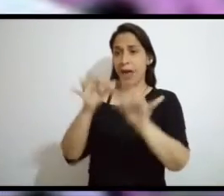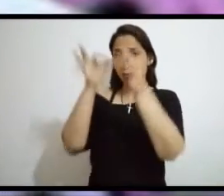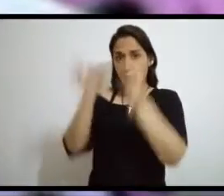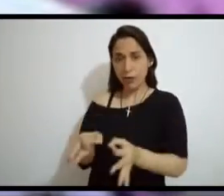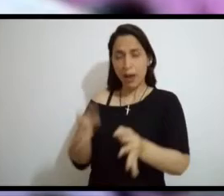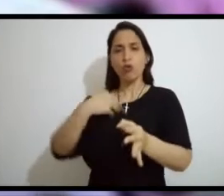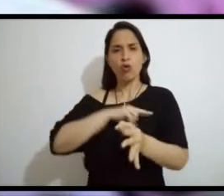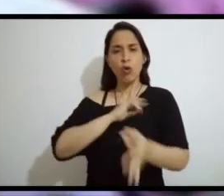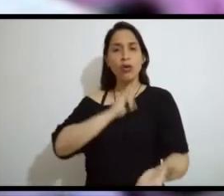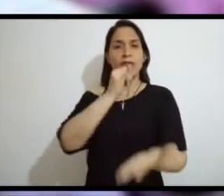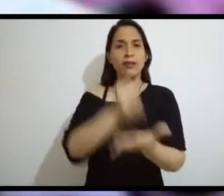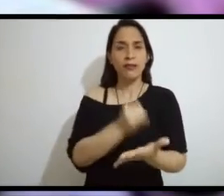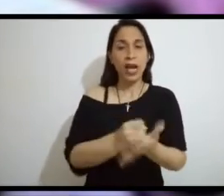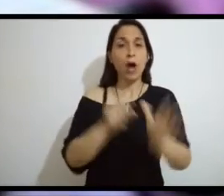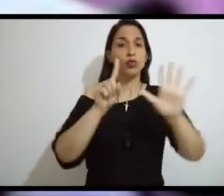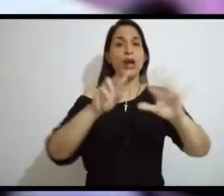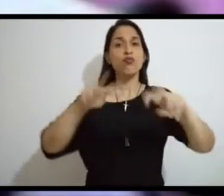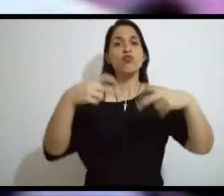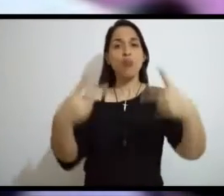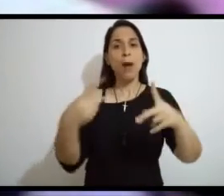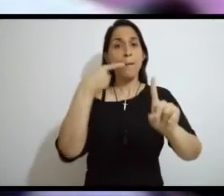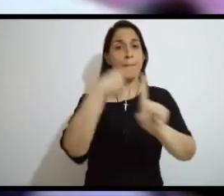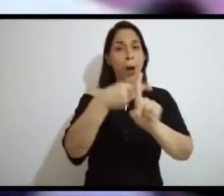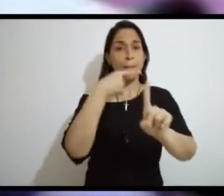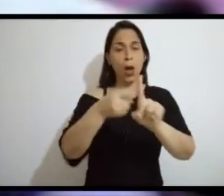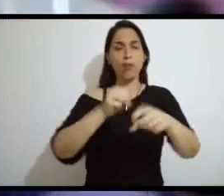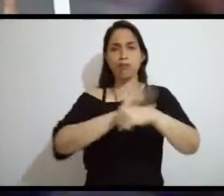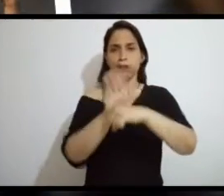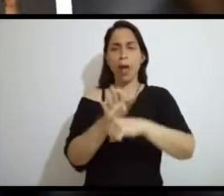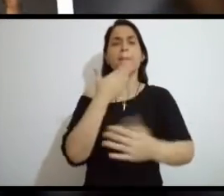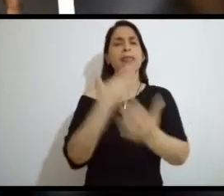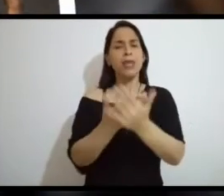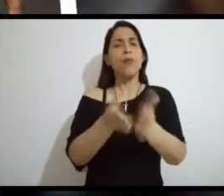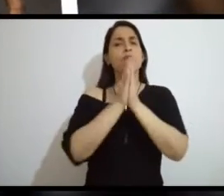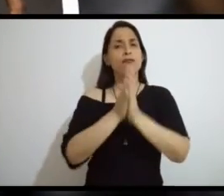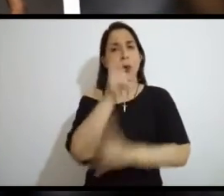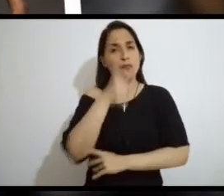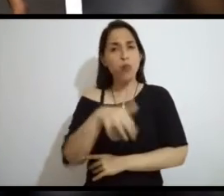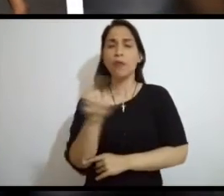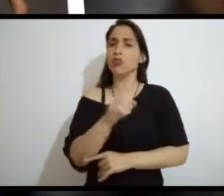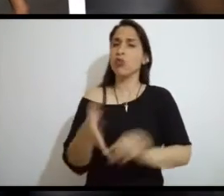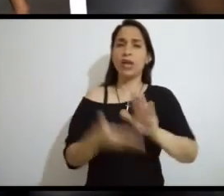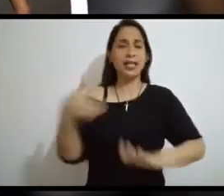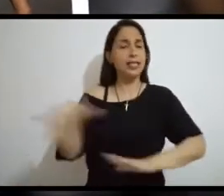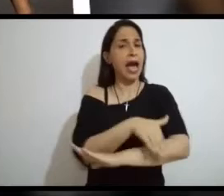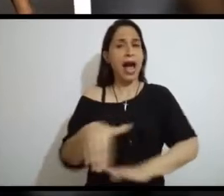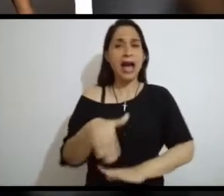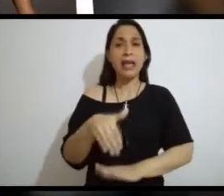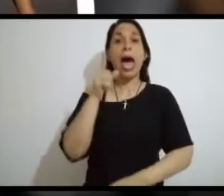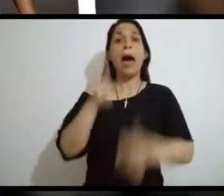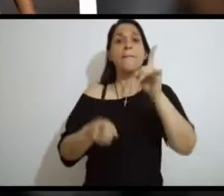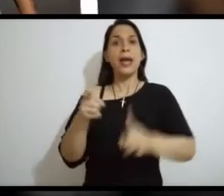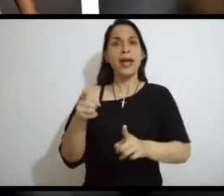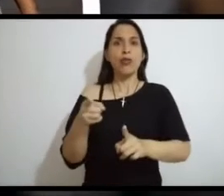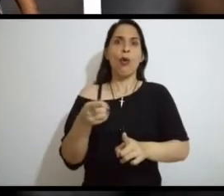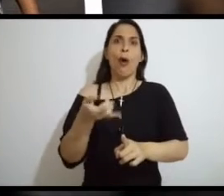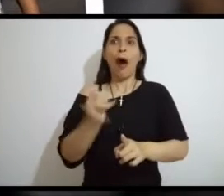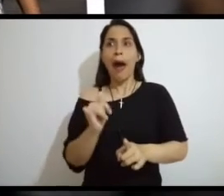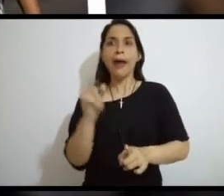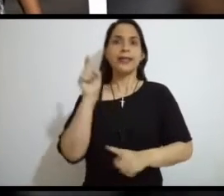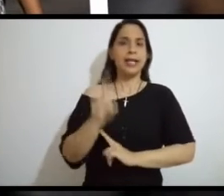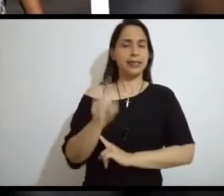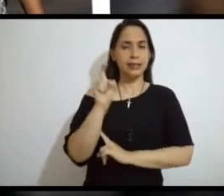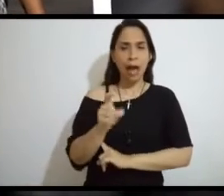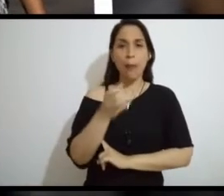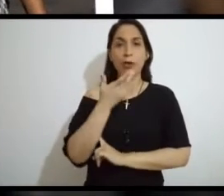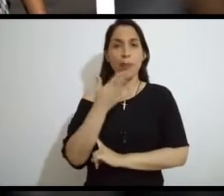hemos identificado 6 nuevos casos positivos. Le pedimos a la población no salir, al menos que no sea estrictamente